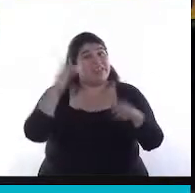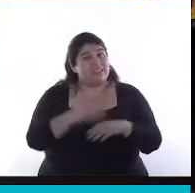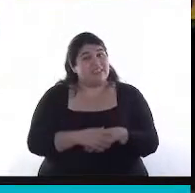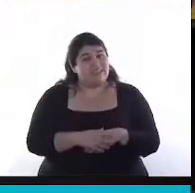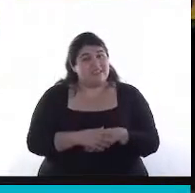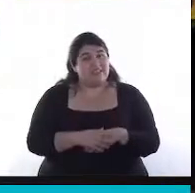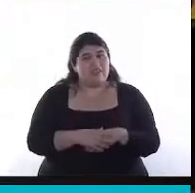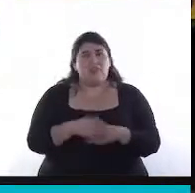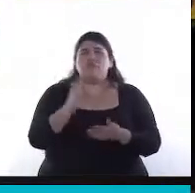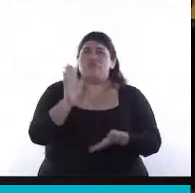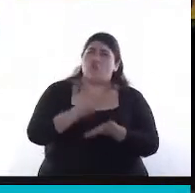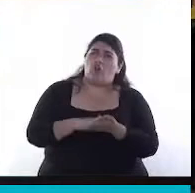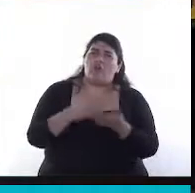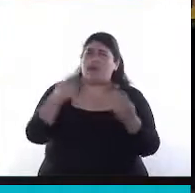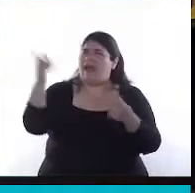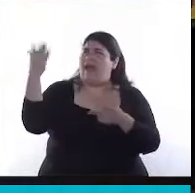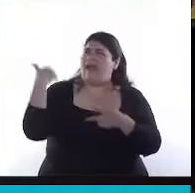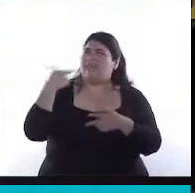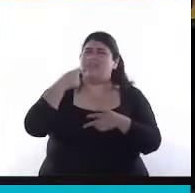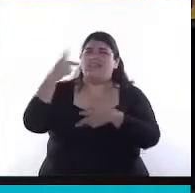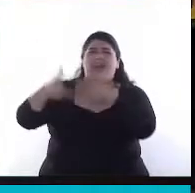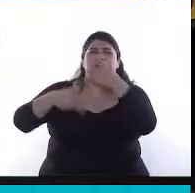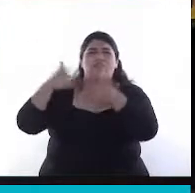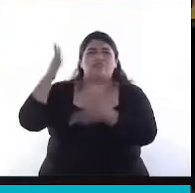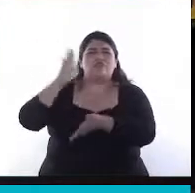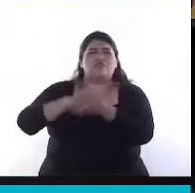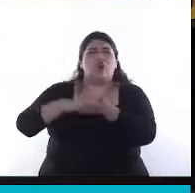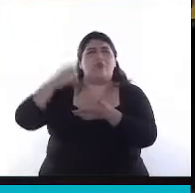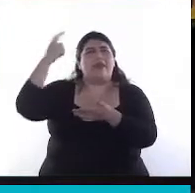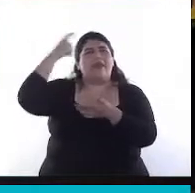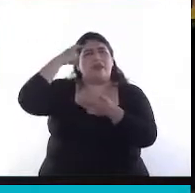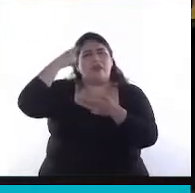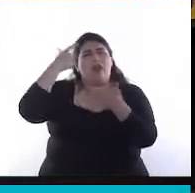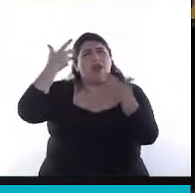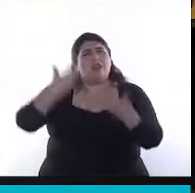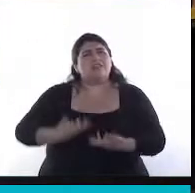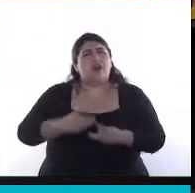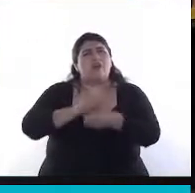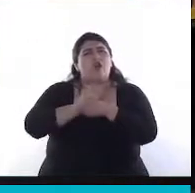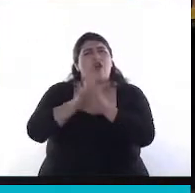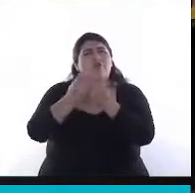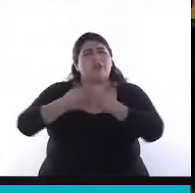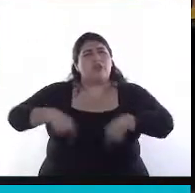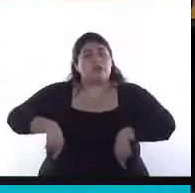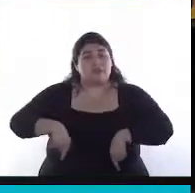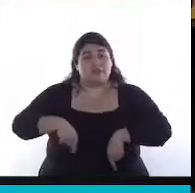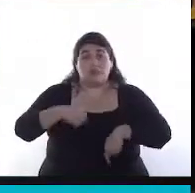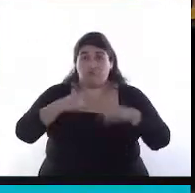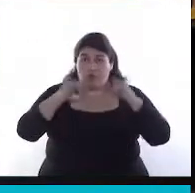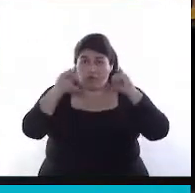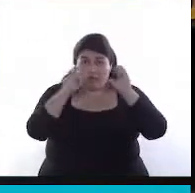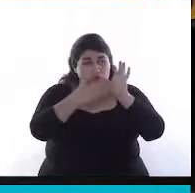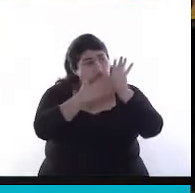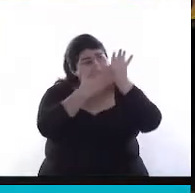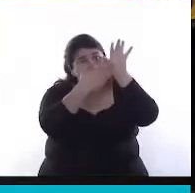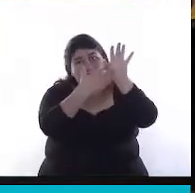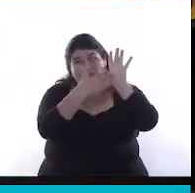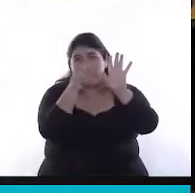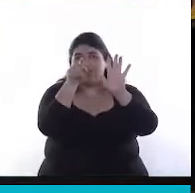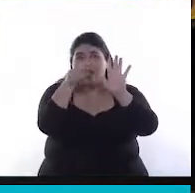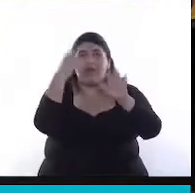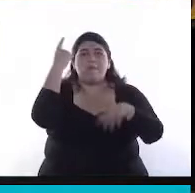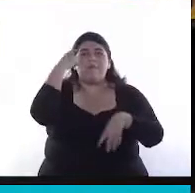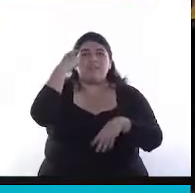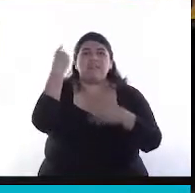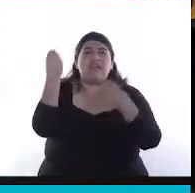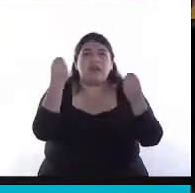ejercicio y decir a la diputada que tenía las neuronas está cansado por el cob y les traje acá la foto para que ni siquiera dar el ejercicio cerró los ojos